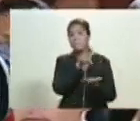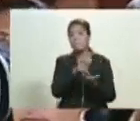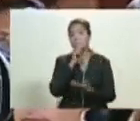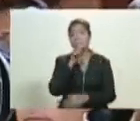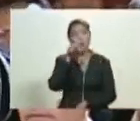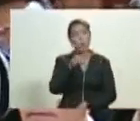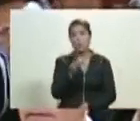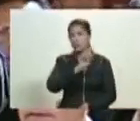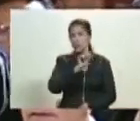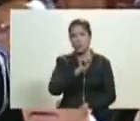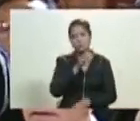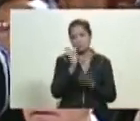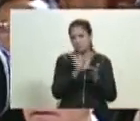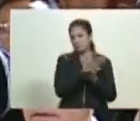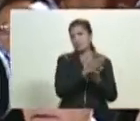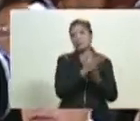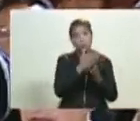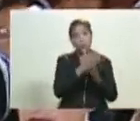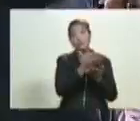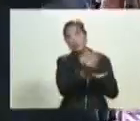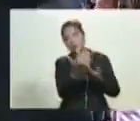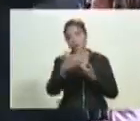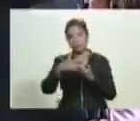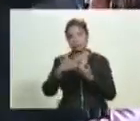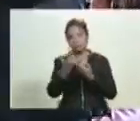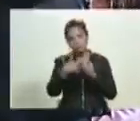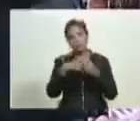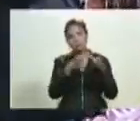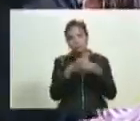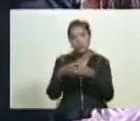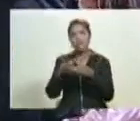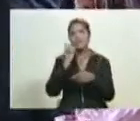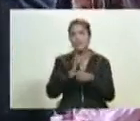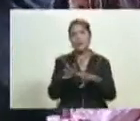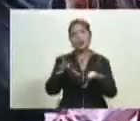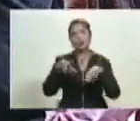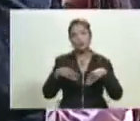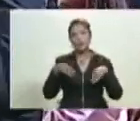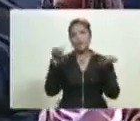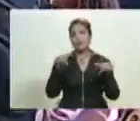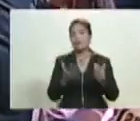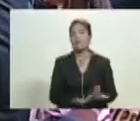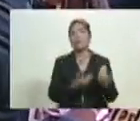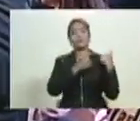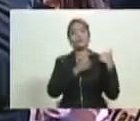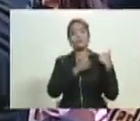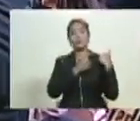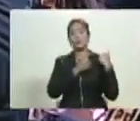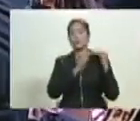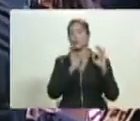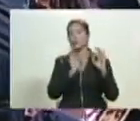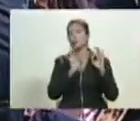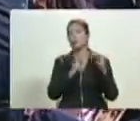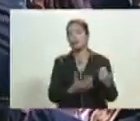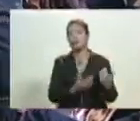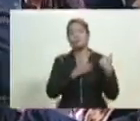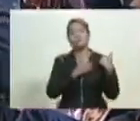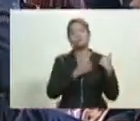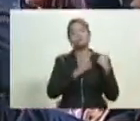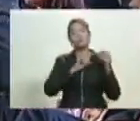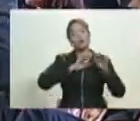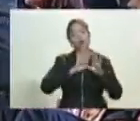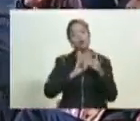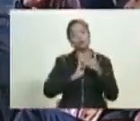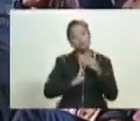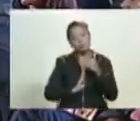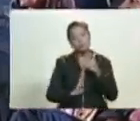hoy no están aquí, vamos a sumarlo. Vamos a sumarlo. Tenemos que asumir estas responsabilidades con una alta nobleza